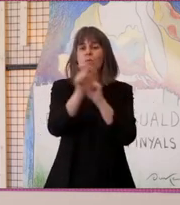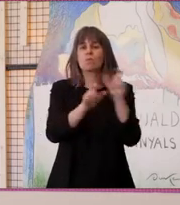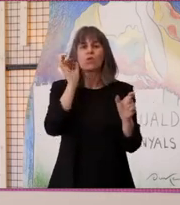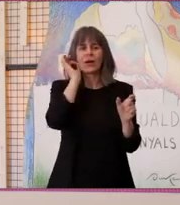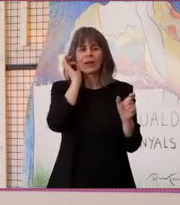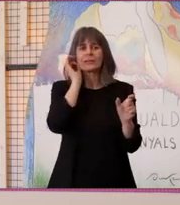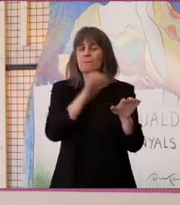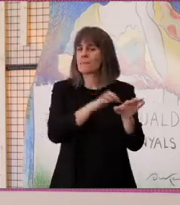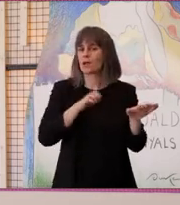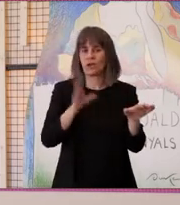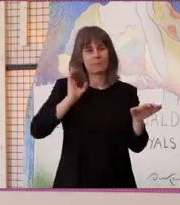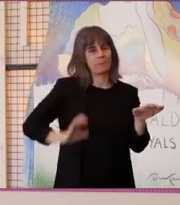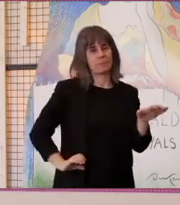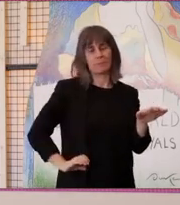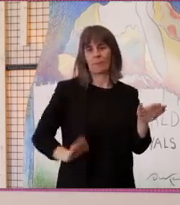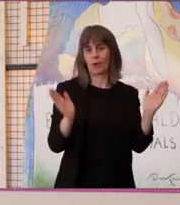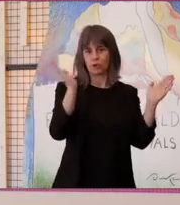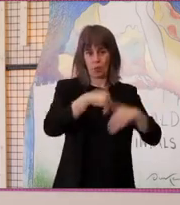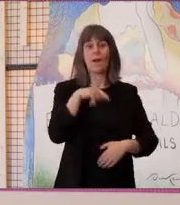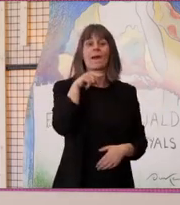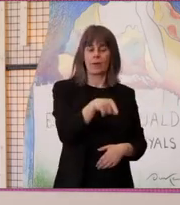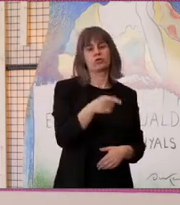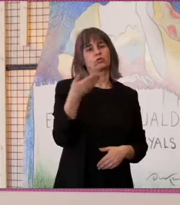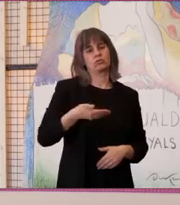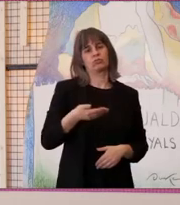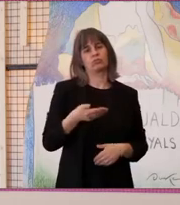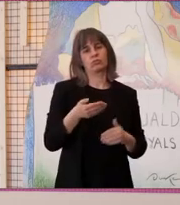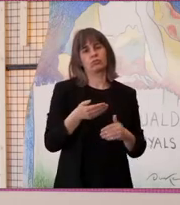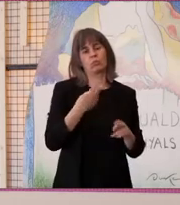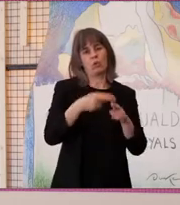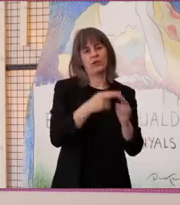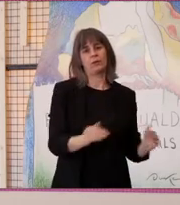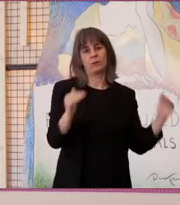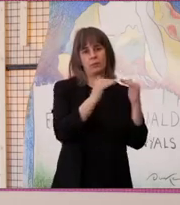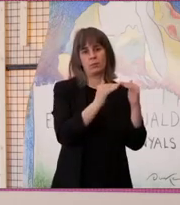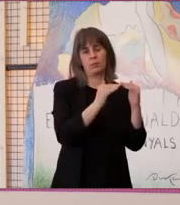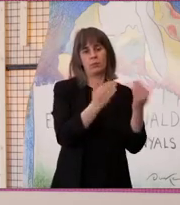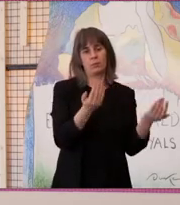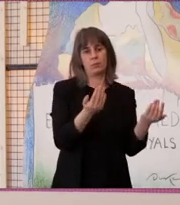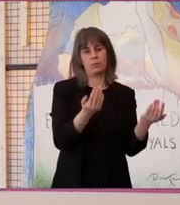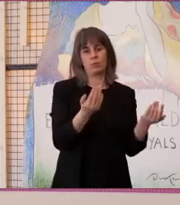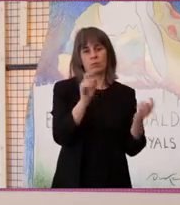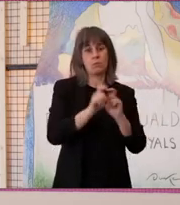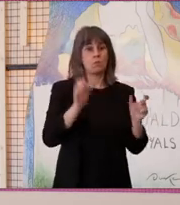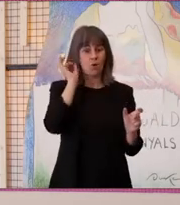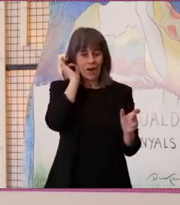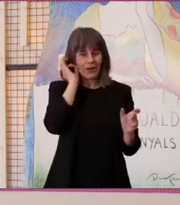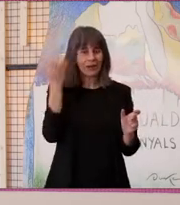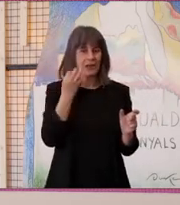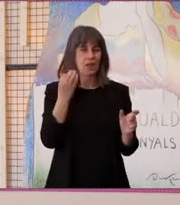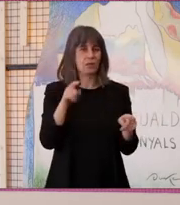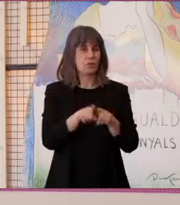eso es una política de igualdad sacar que las mujeres no estén en el lugar más bajo no